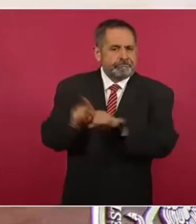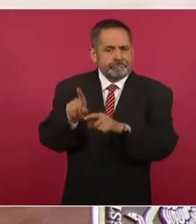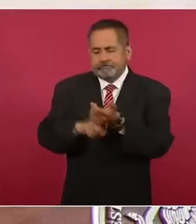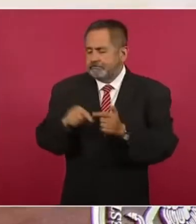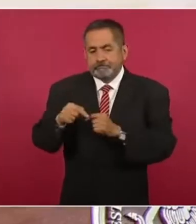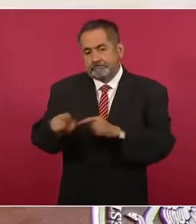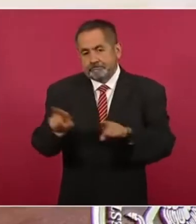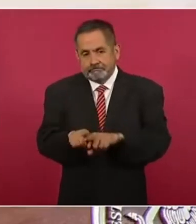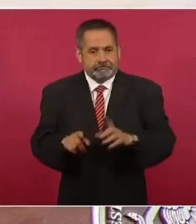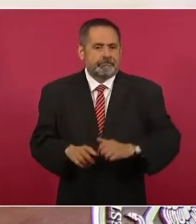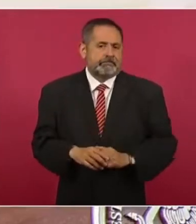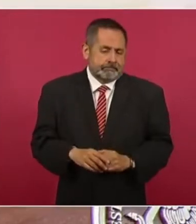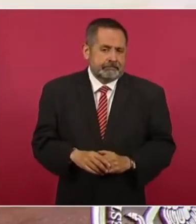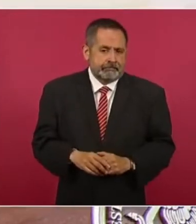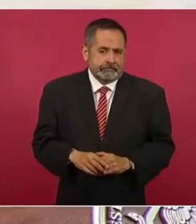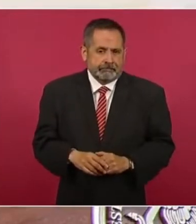vigente.